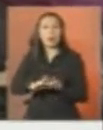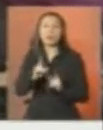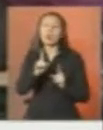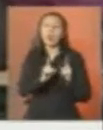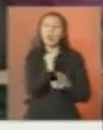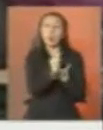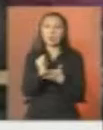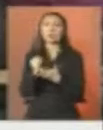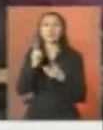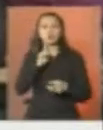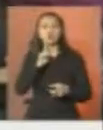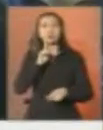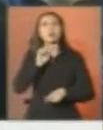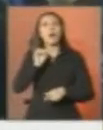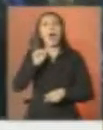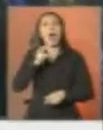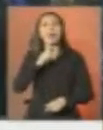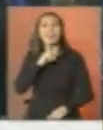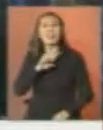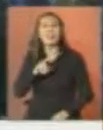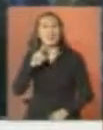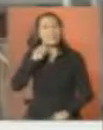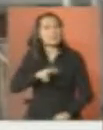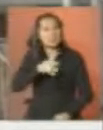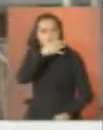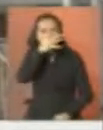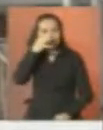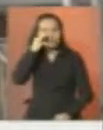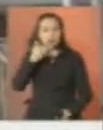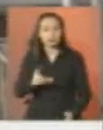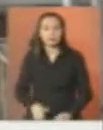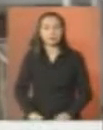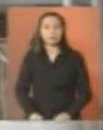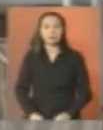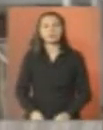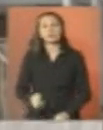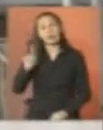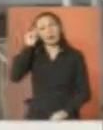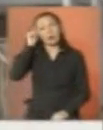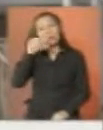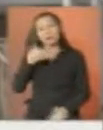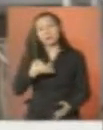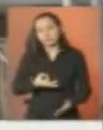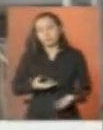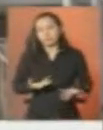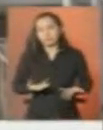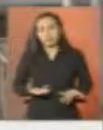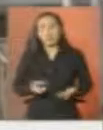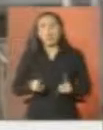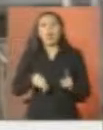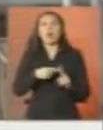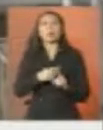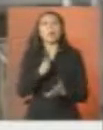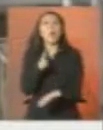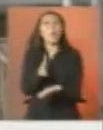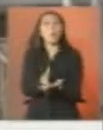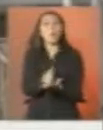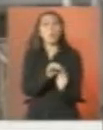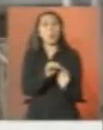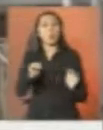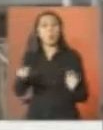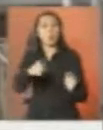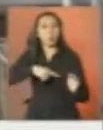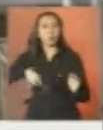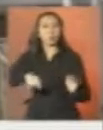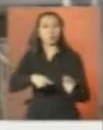instituciones estén acreditadas y sean sin fines de lucro. Una idea que es razonable, una idea además que es justa,